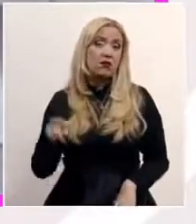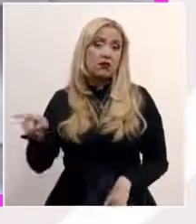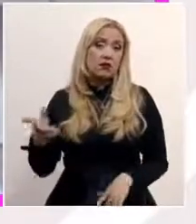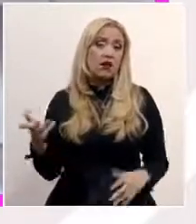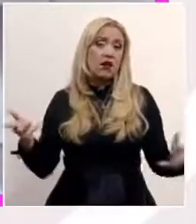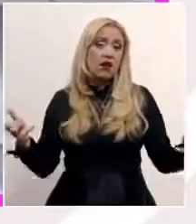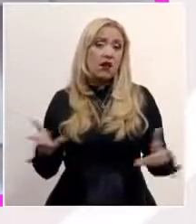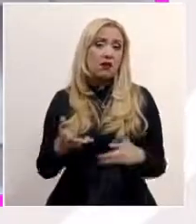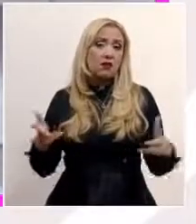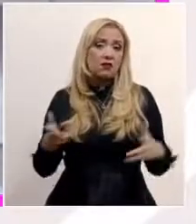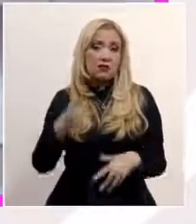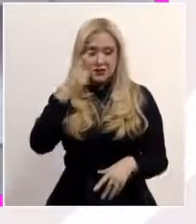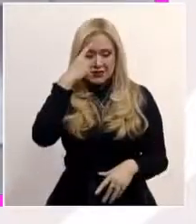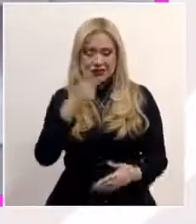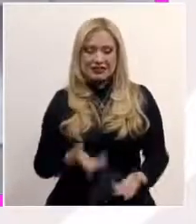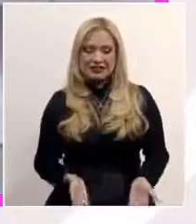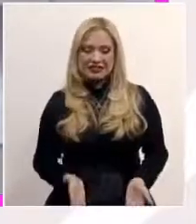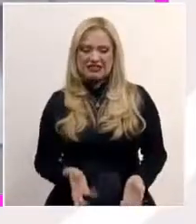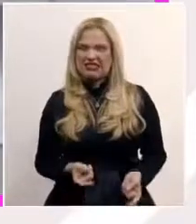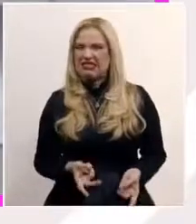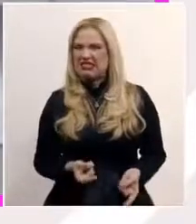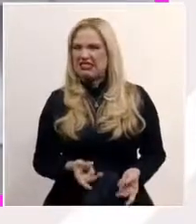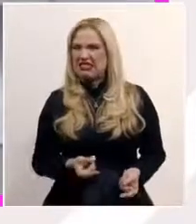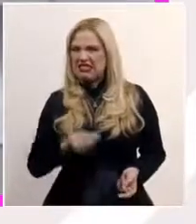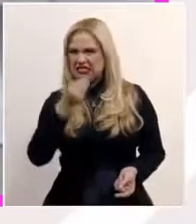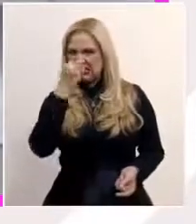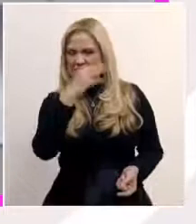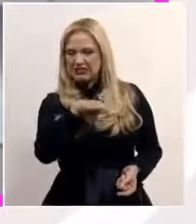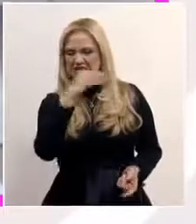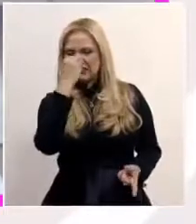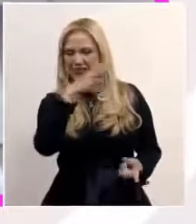todo con la intención, digo, o sea,